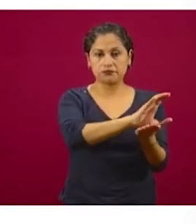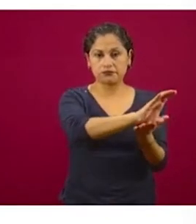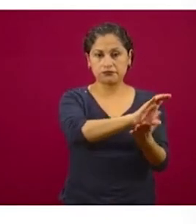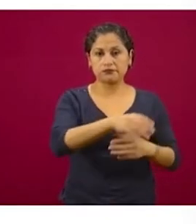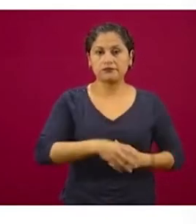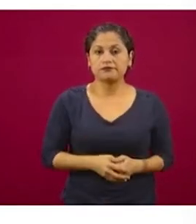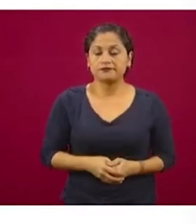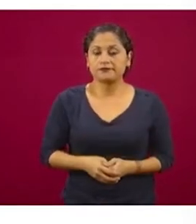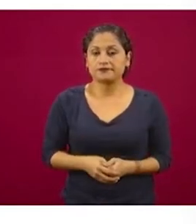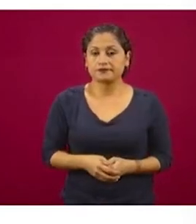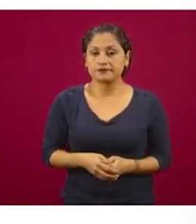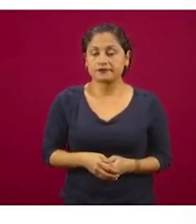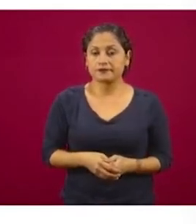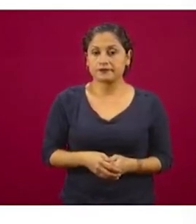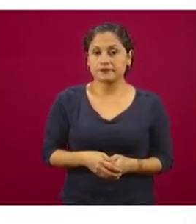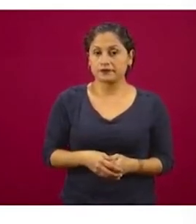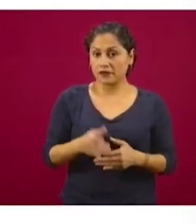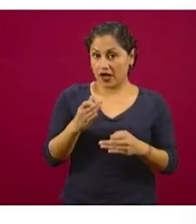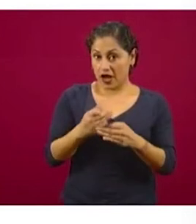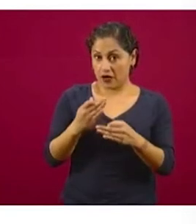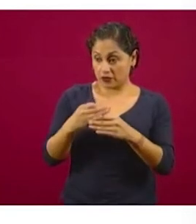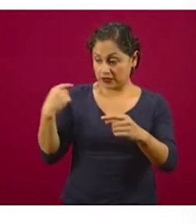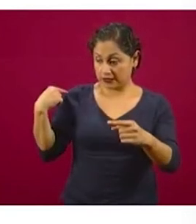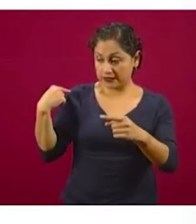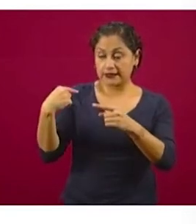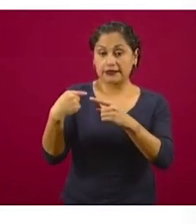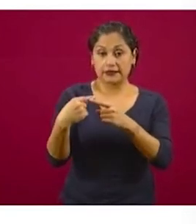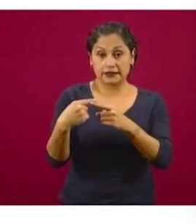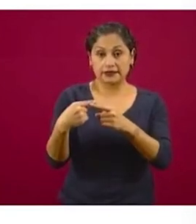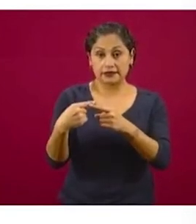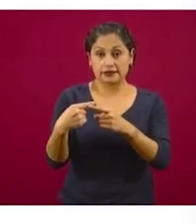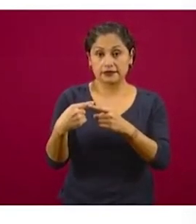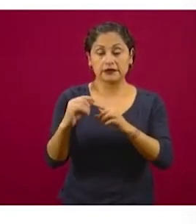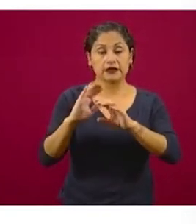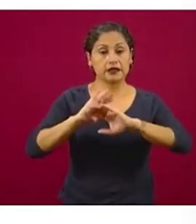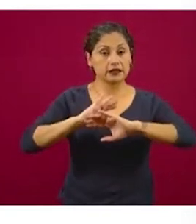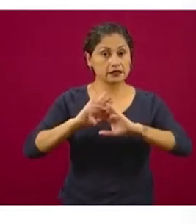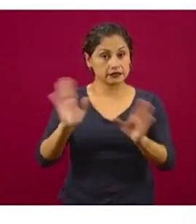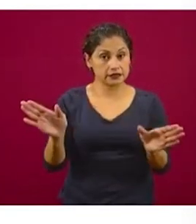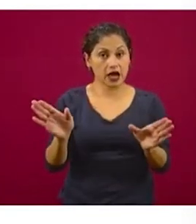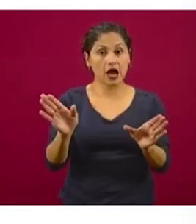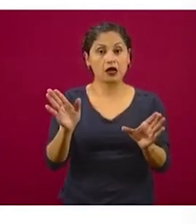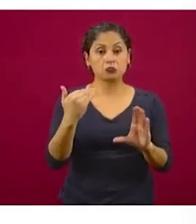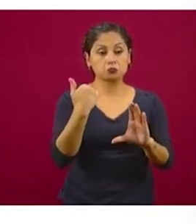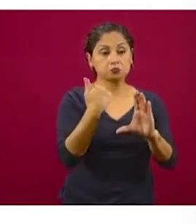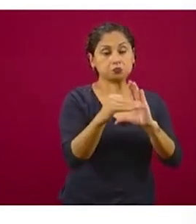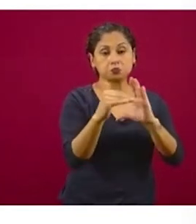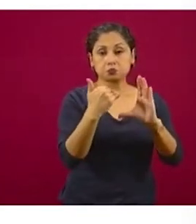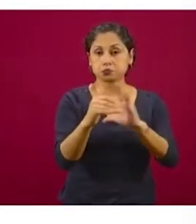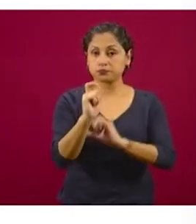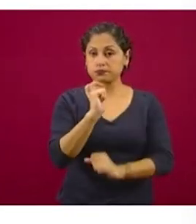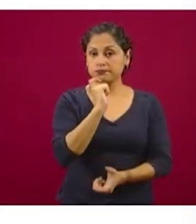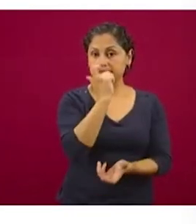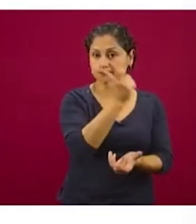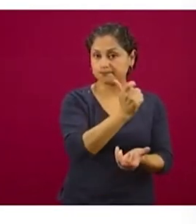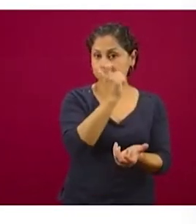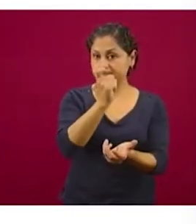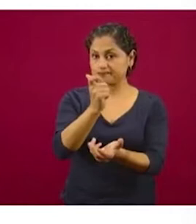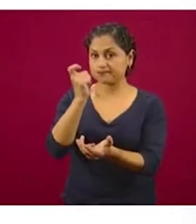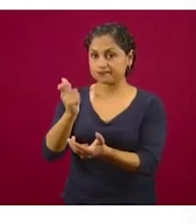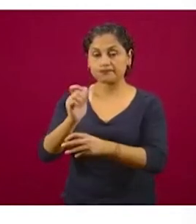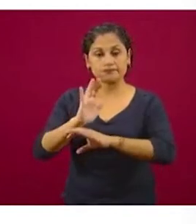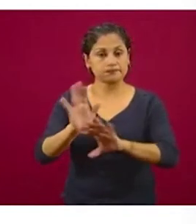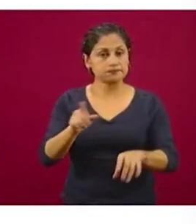en este momento ya se les dispersó cobró y empezaron a ser los frentes de